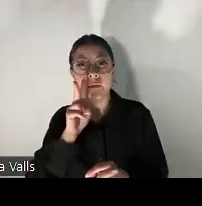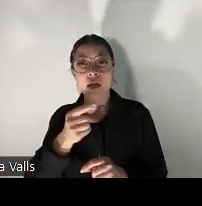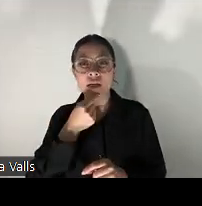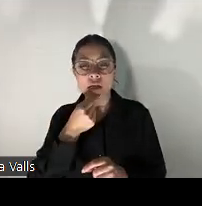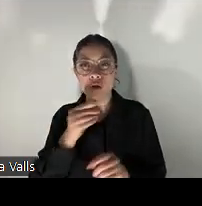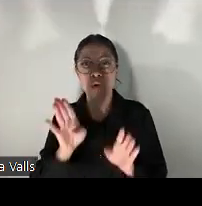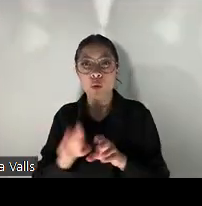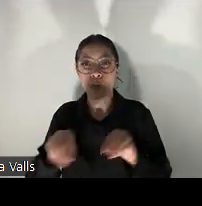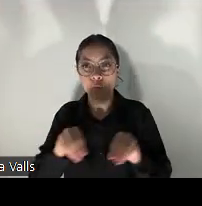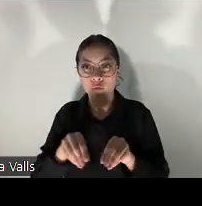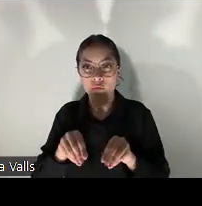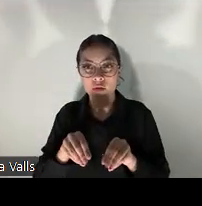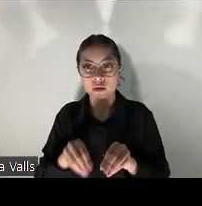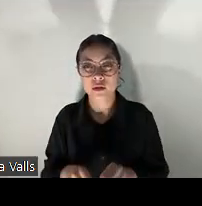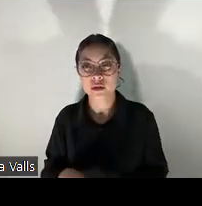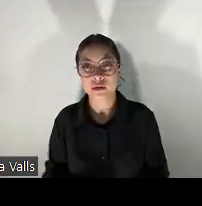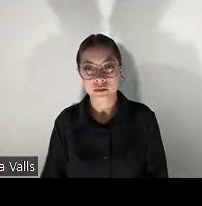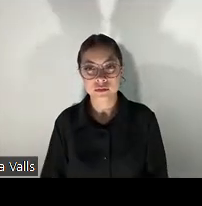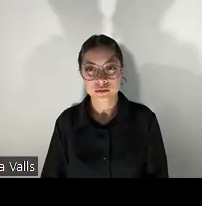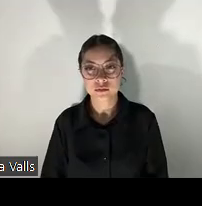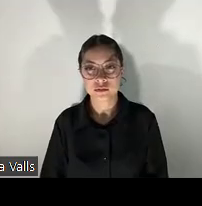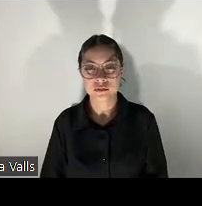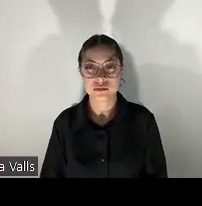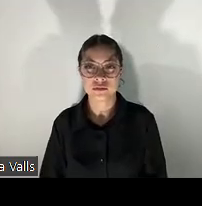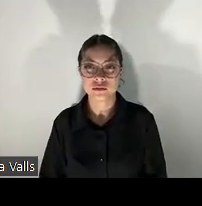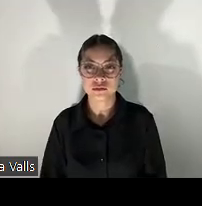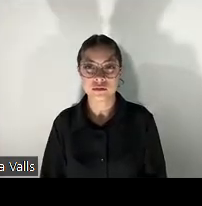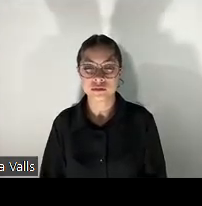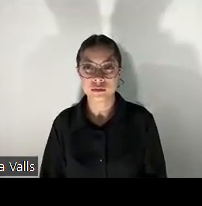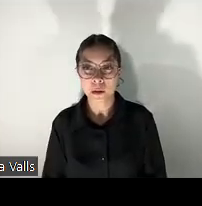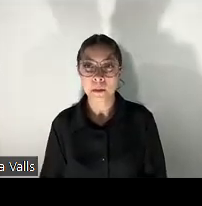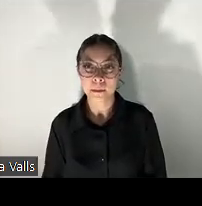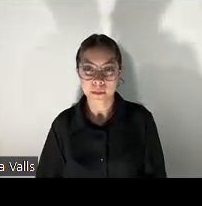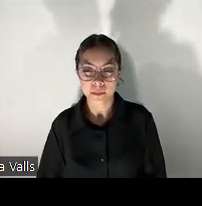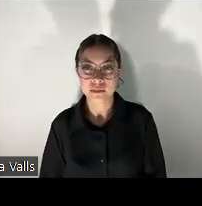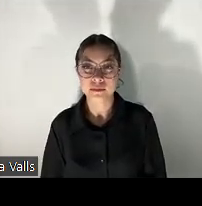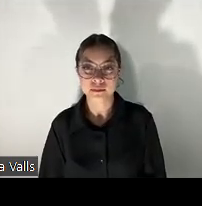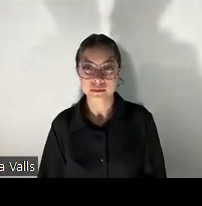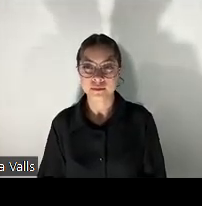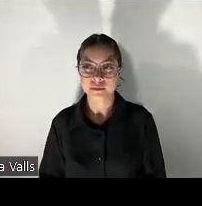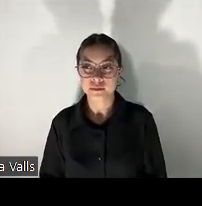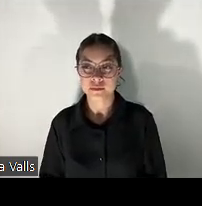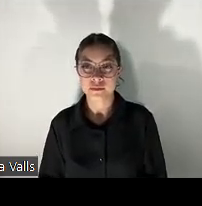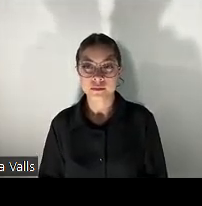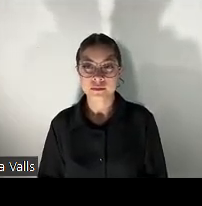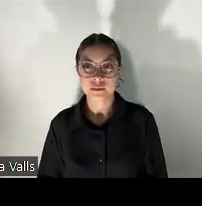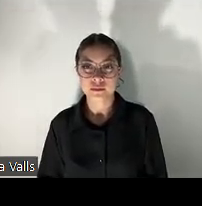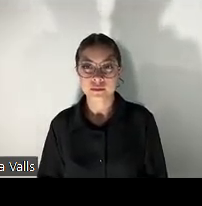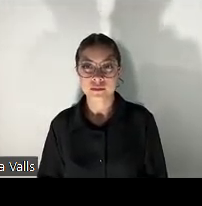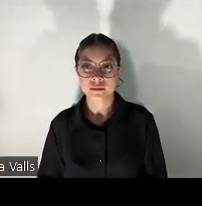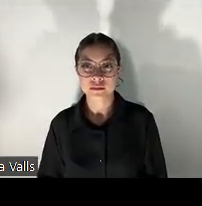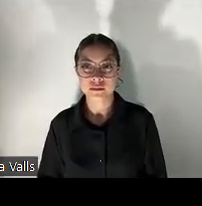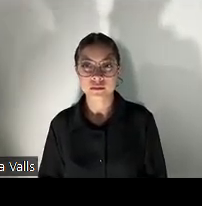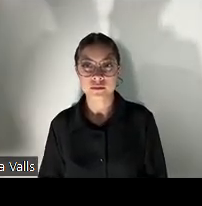espontánea, los reflejos, y una vez más voy a hacer énfasis por última vez en la interacción y en el ambiente. Es